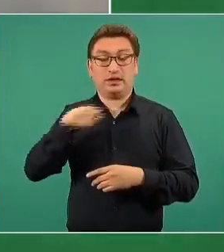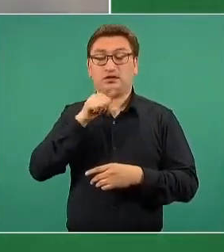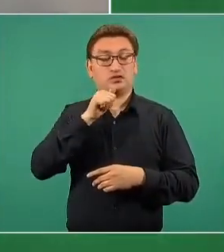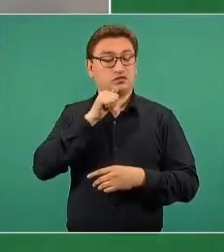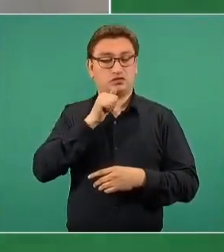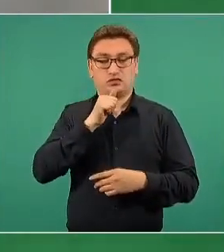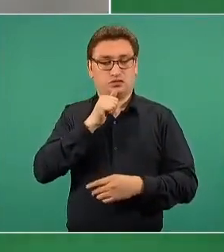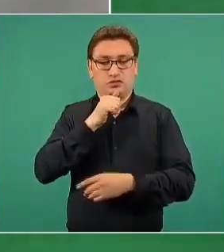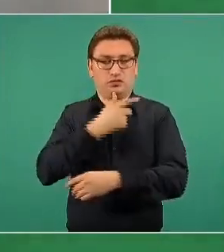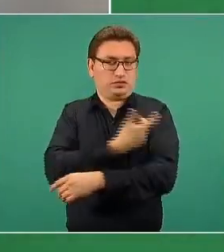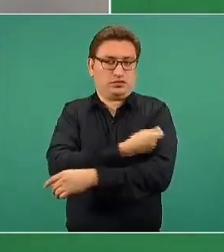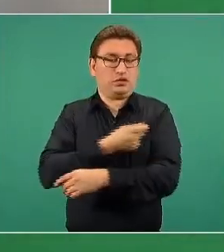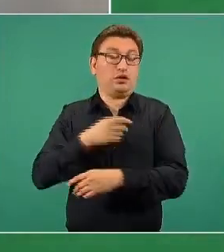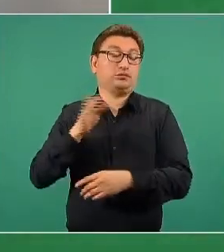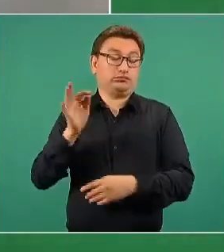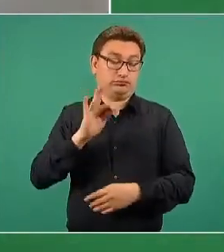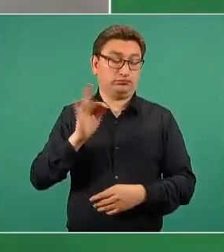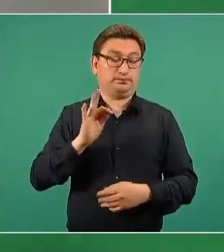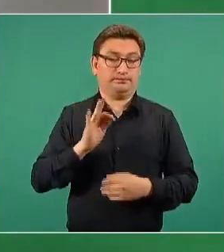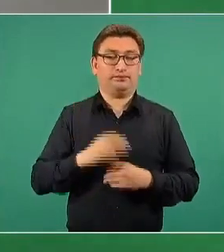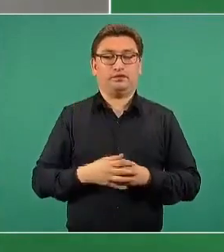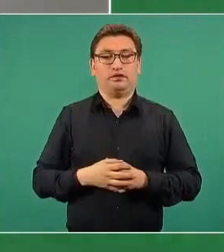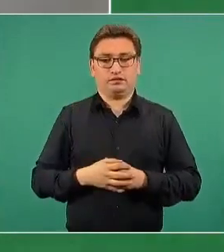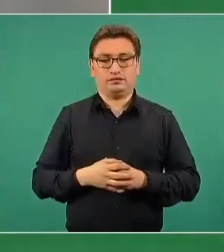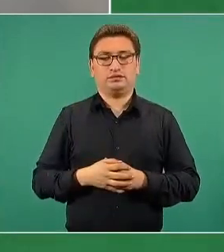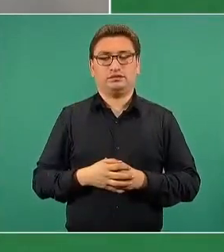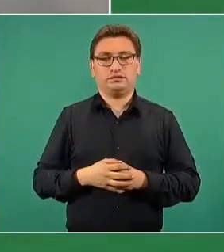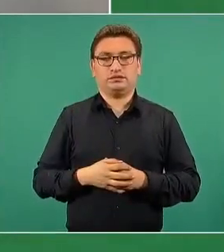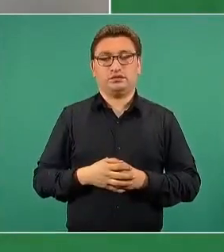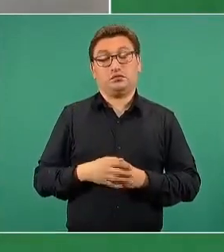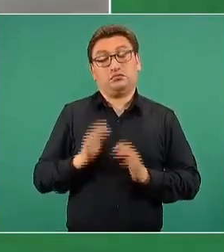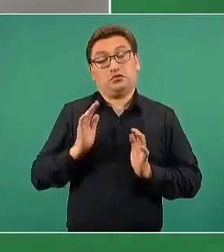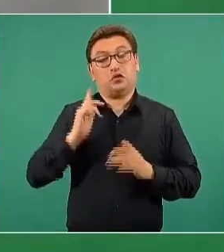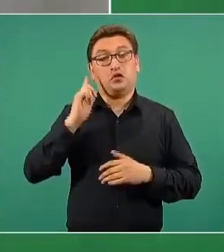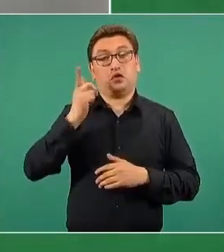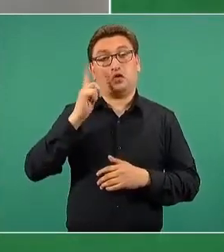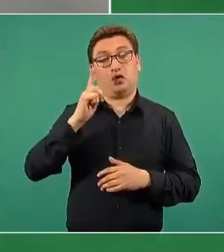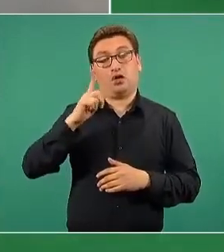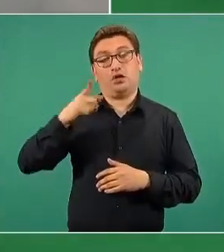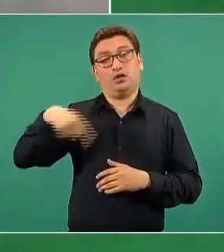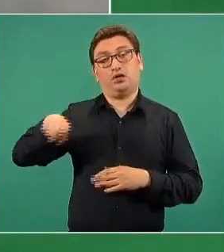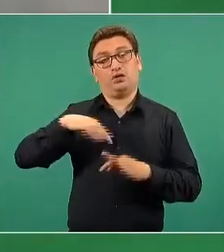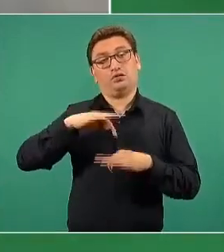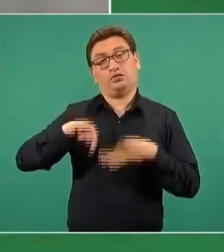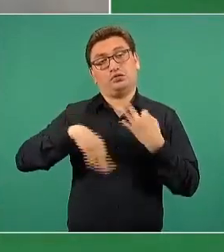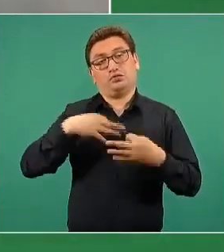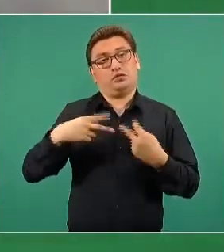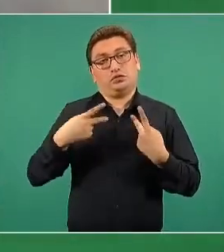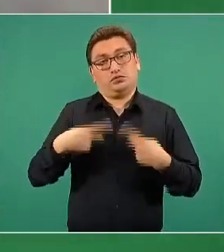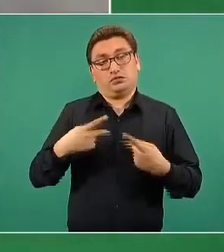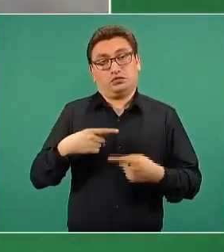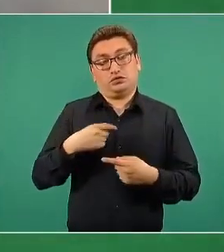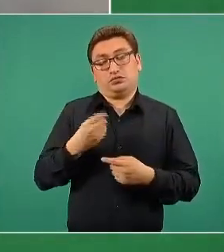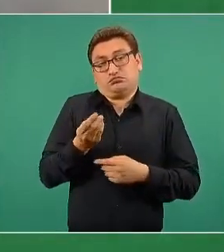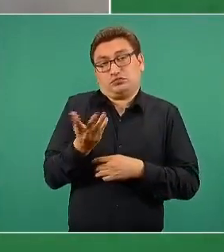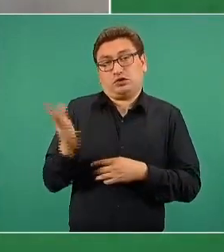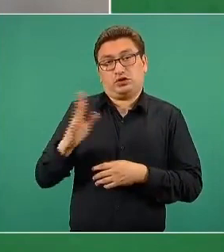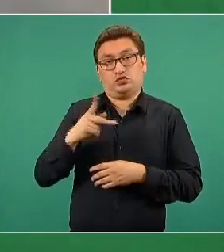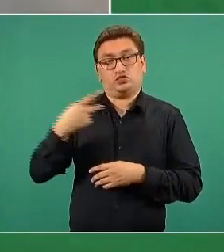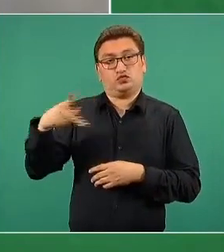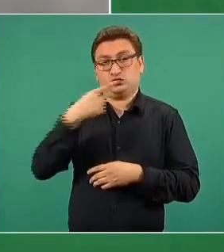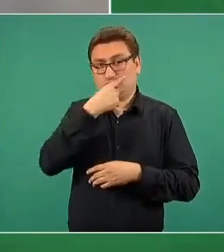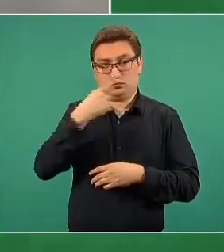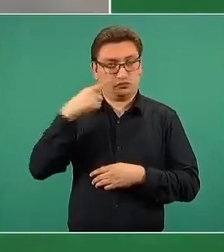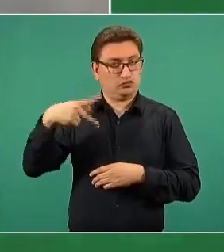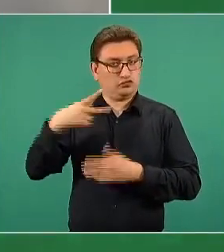todavía estar en este supuesto y ojalá todas ellas